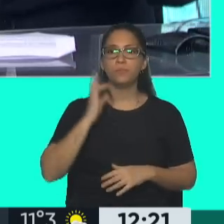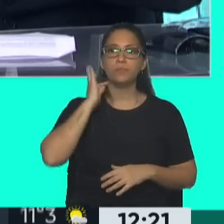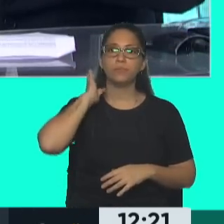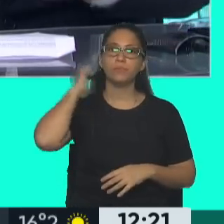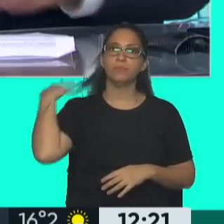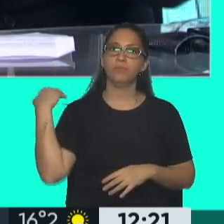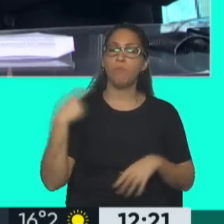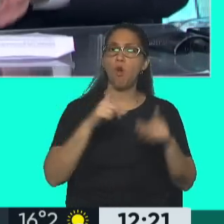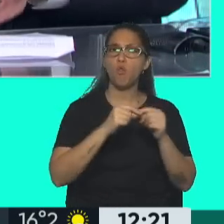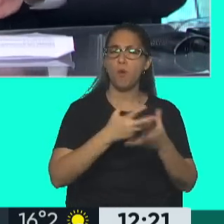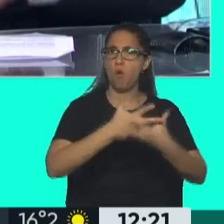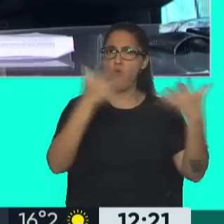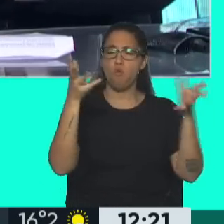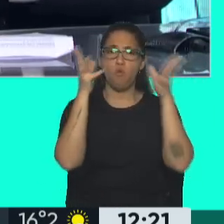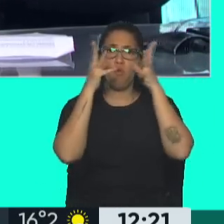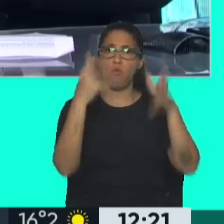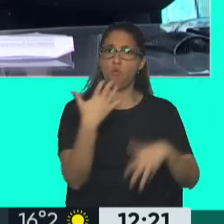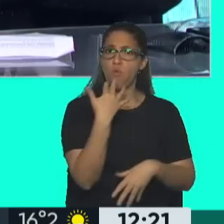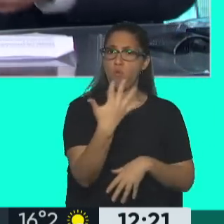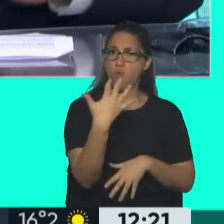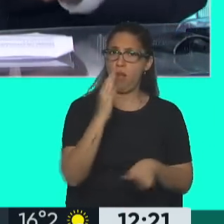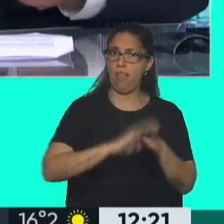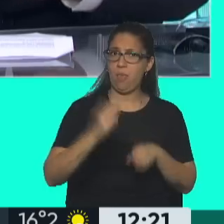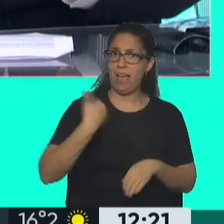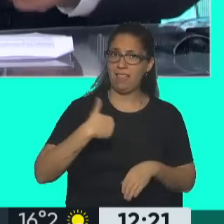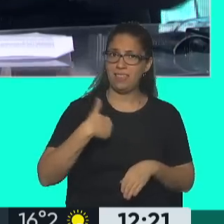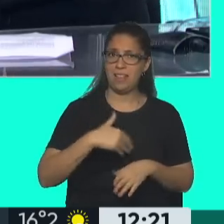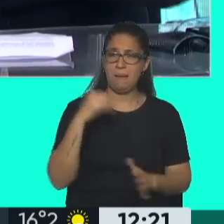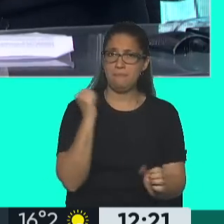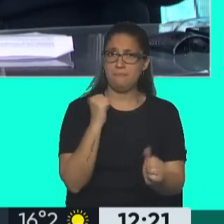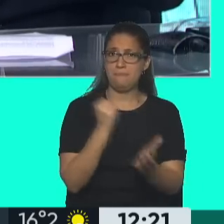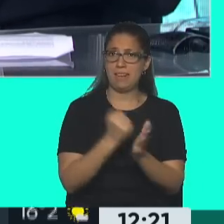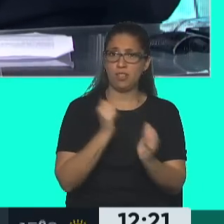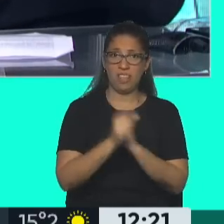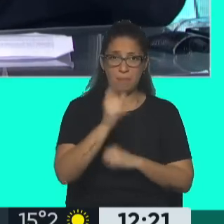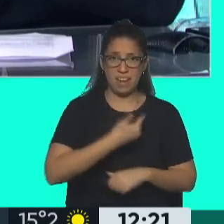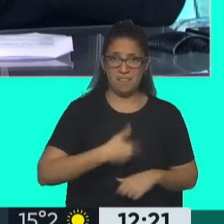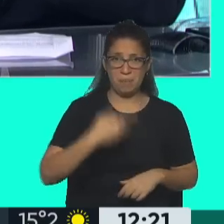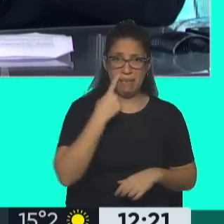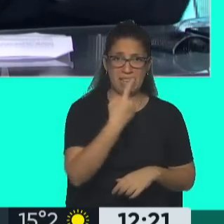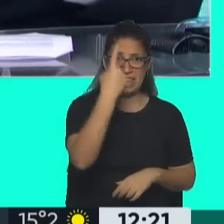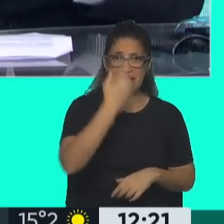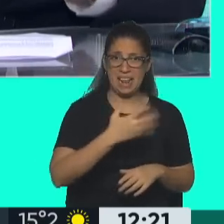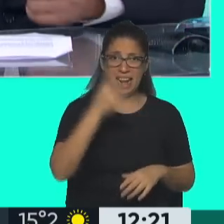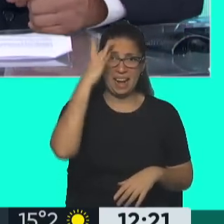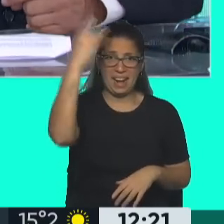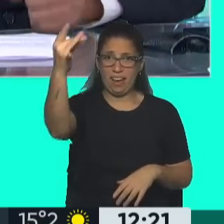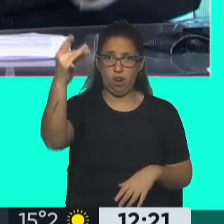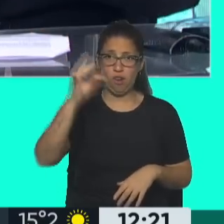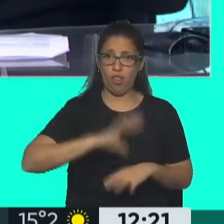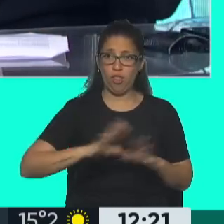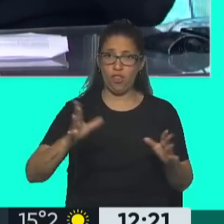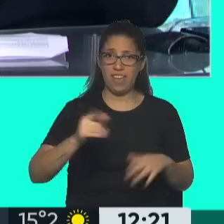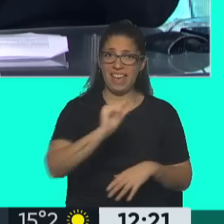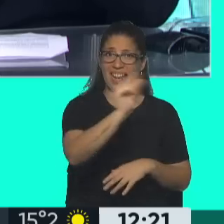fabuloso por la cifra, no solo para la historia de la deuda argentina, sino para la historia del propio Fondo Monetario Internacional. Correcto. Es el crédito